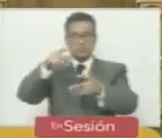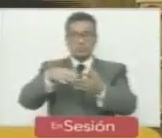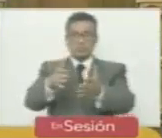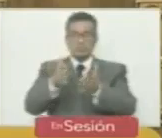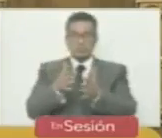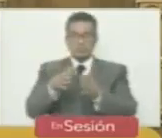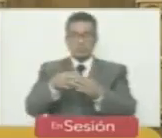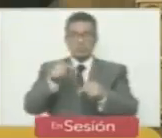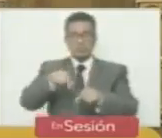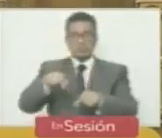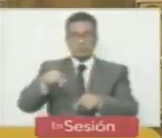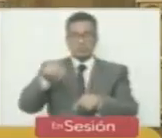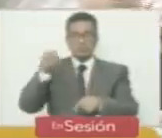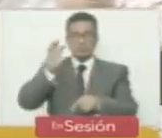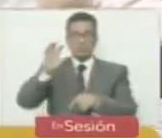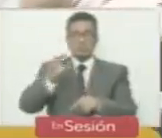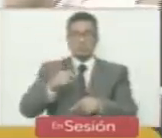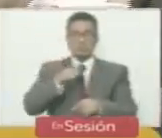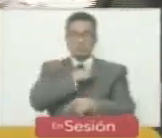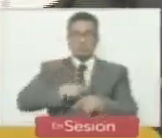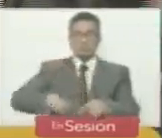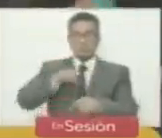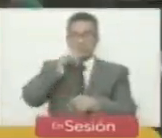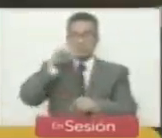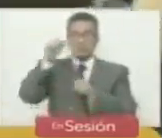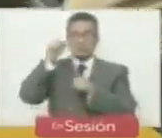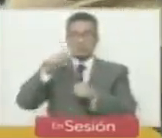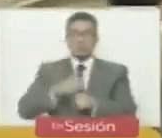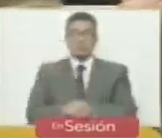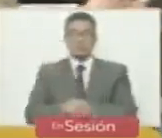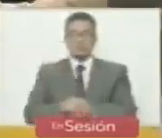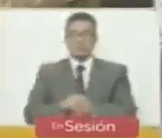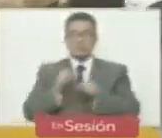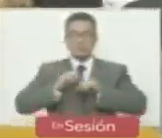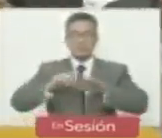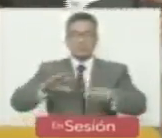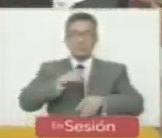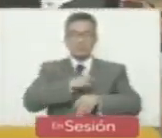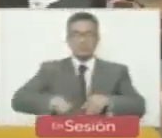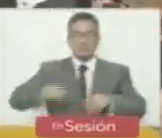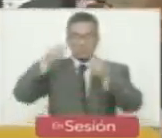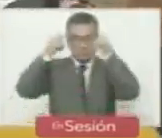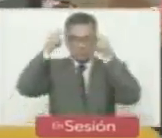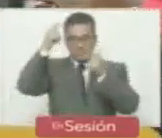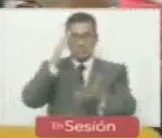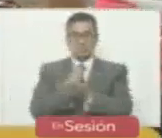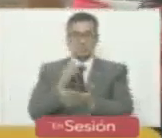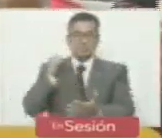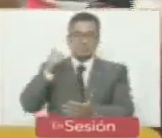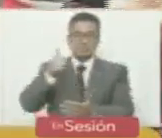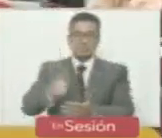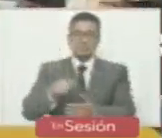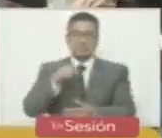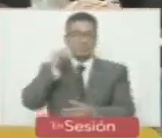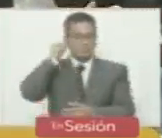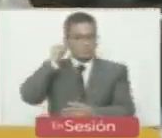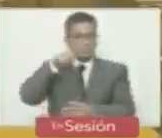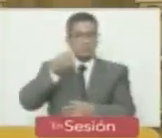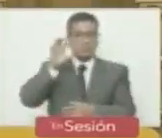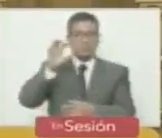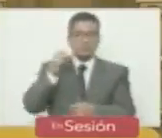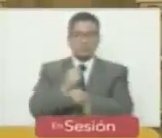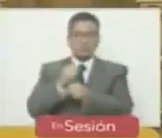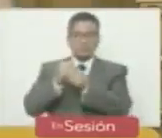trabajadoras de esta patria y que viva el presidente Nicolás Maduro y el legado del presidente Chávez por siempre. Las mujeres de este país y